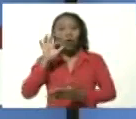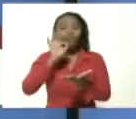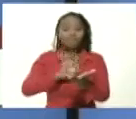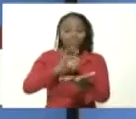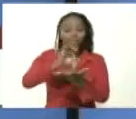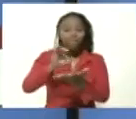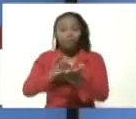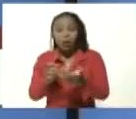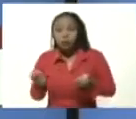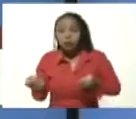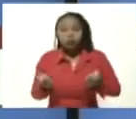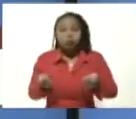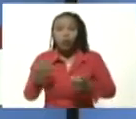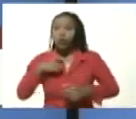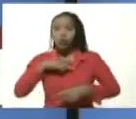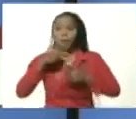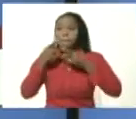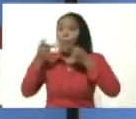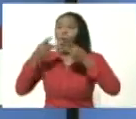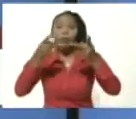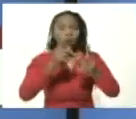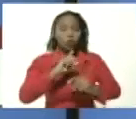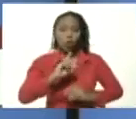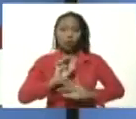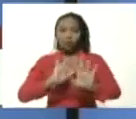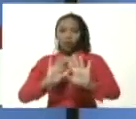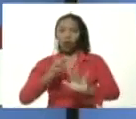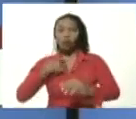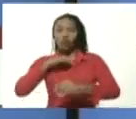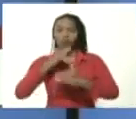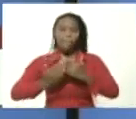pues, ni lo vamos a hacer público. Pero ya nosotros hemos